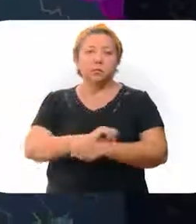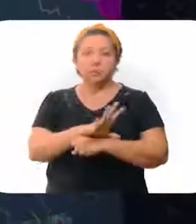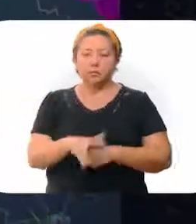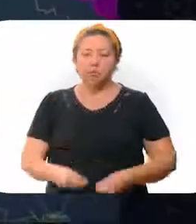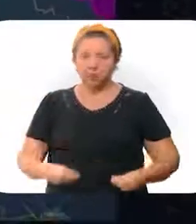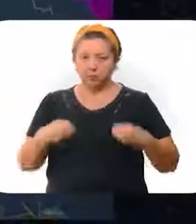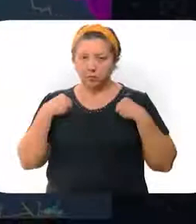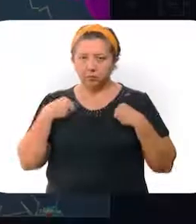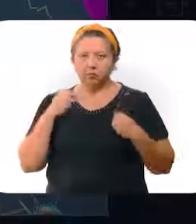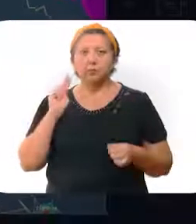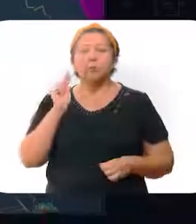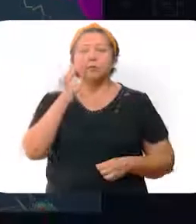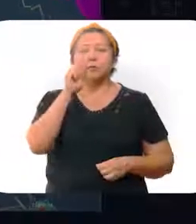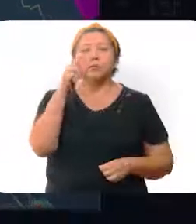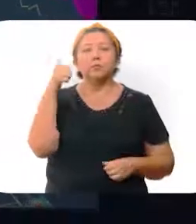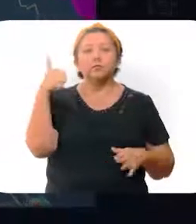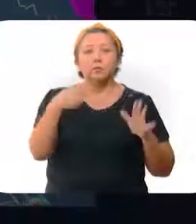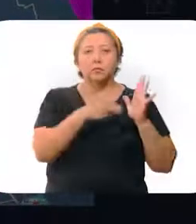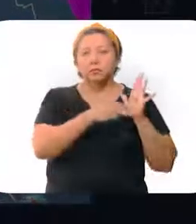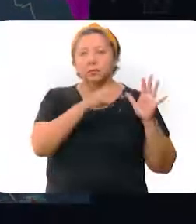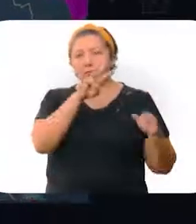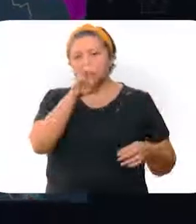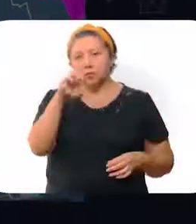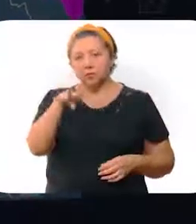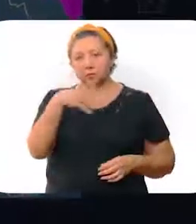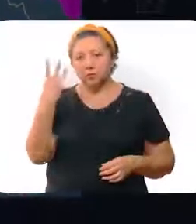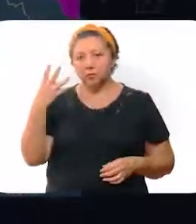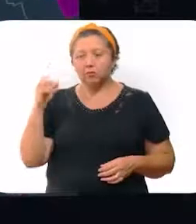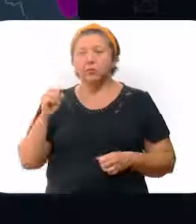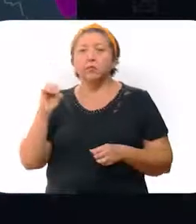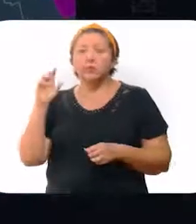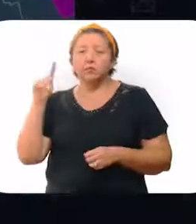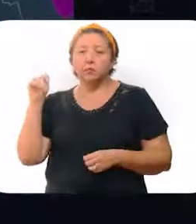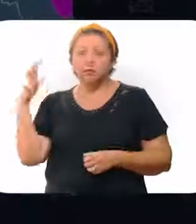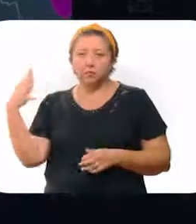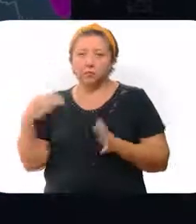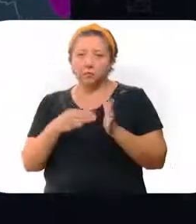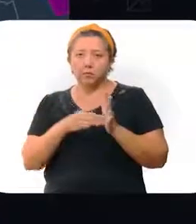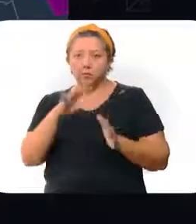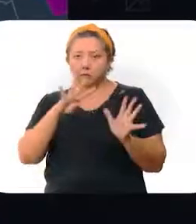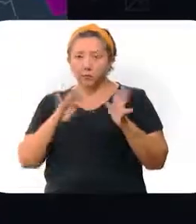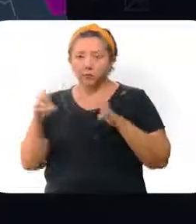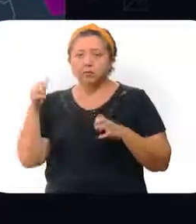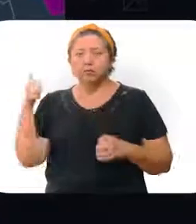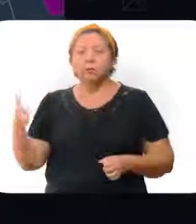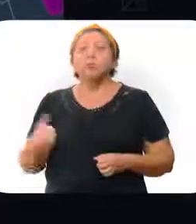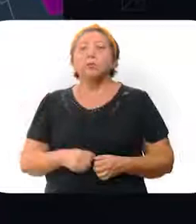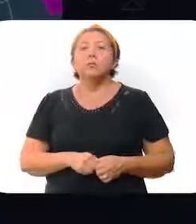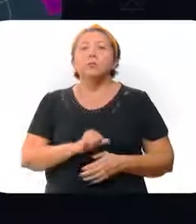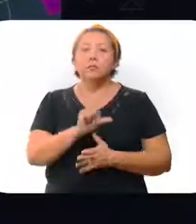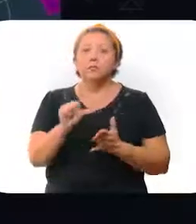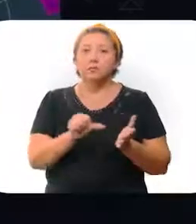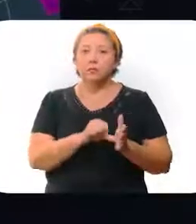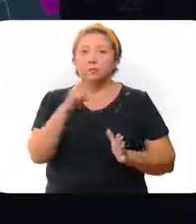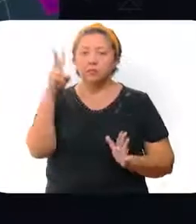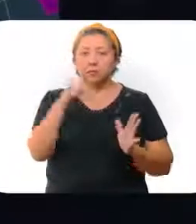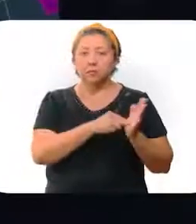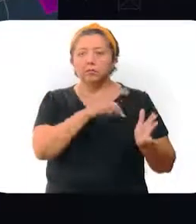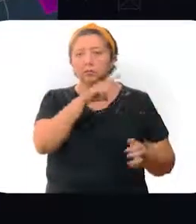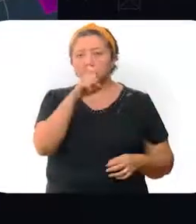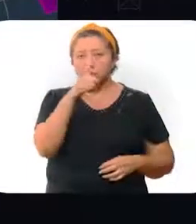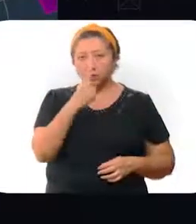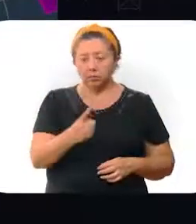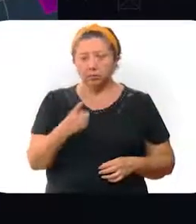que viven en la zona norte 6.314, en la zona oriente 5.906, en la zona centro